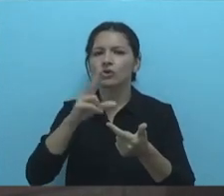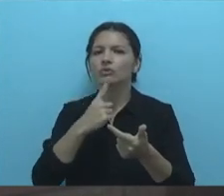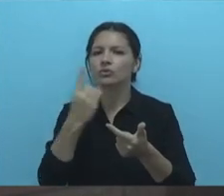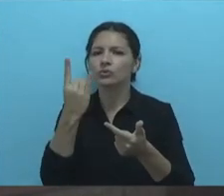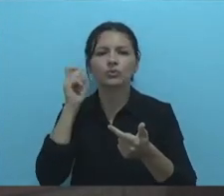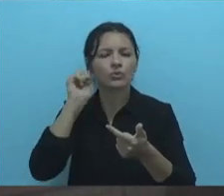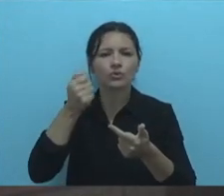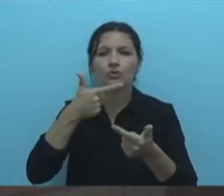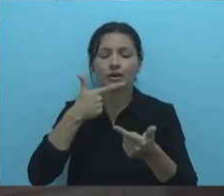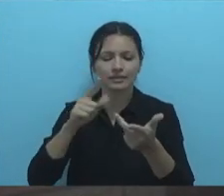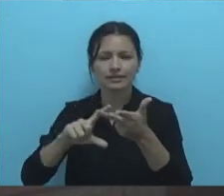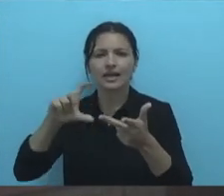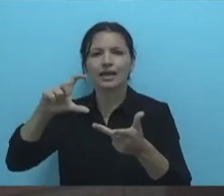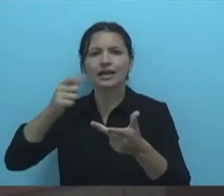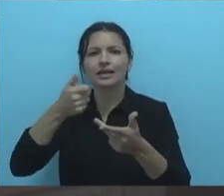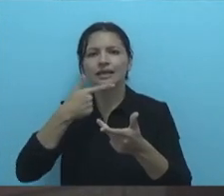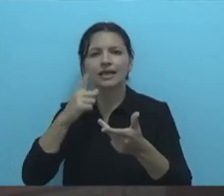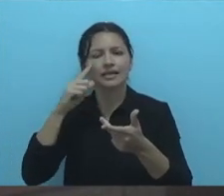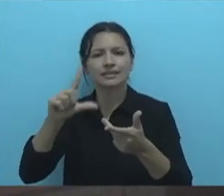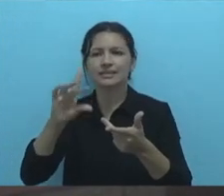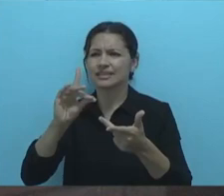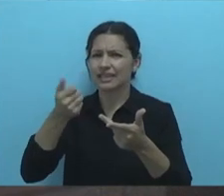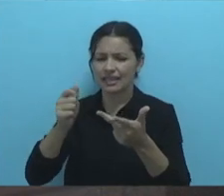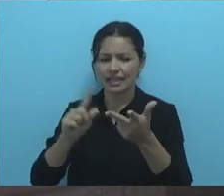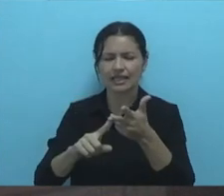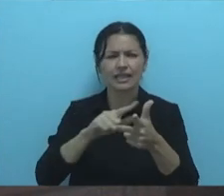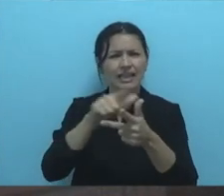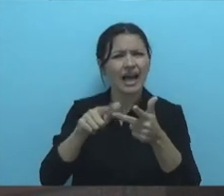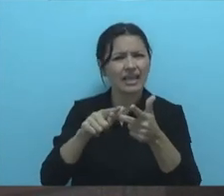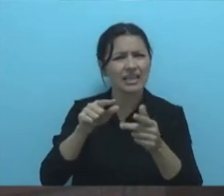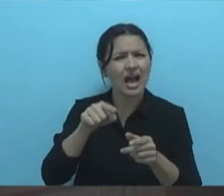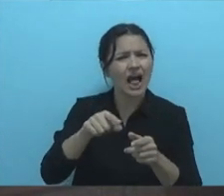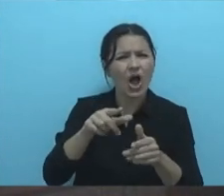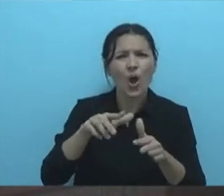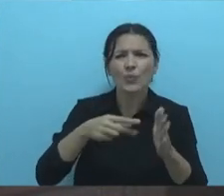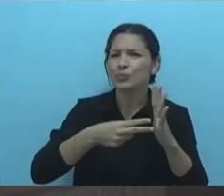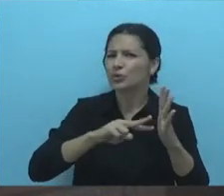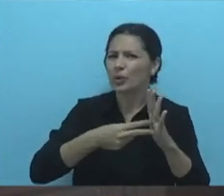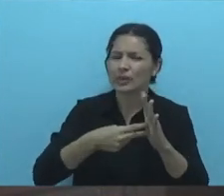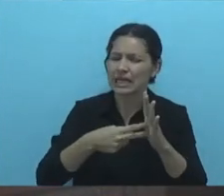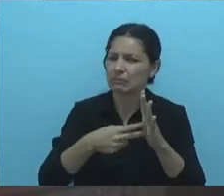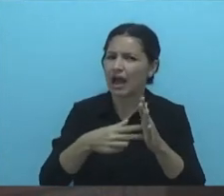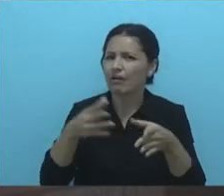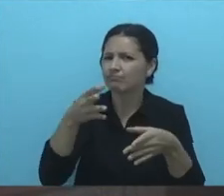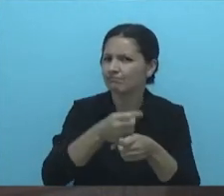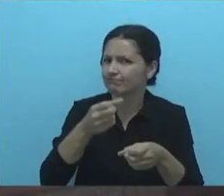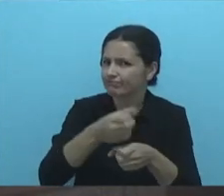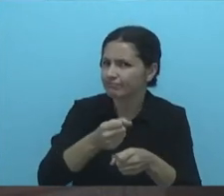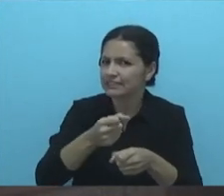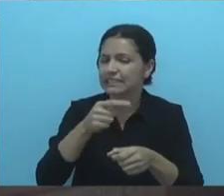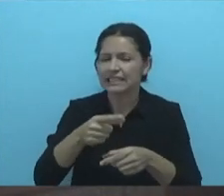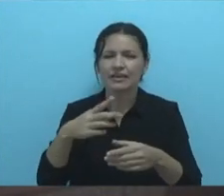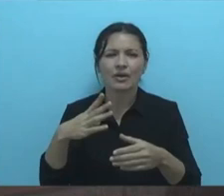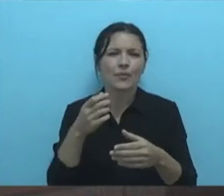fundamentalmente abordan la problemática del transporte en el departamento que los tiene muy pero muy afectados en